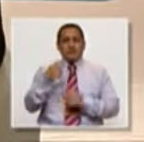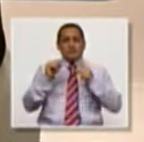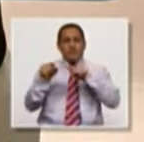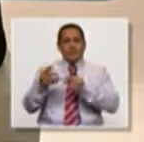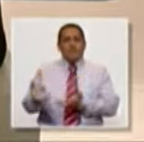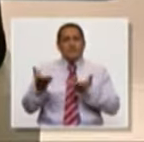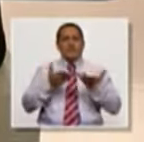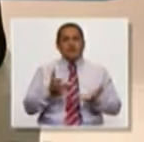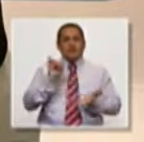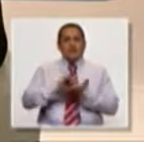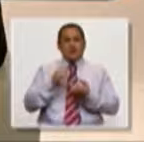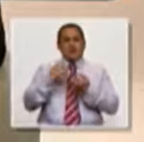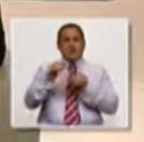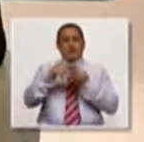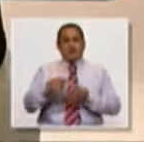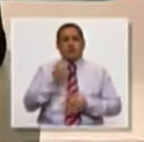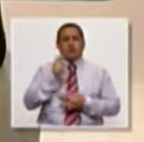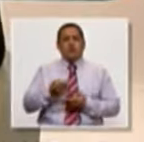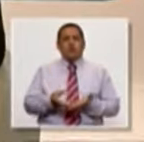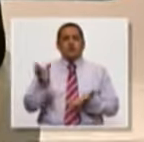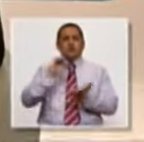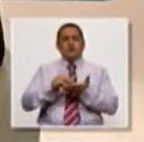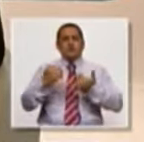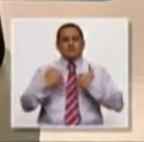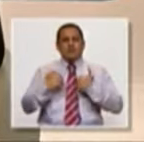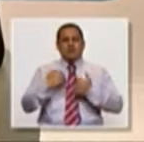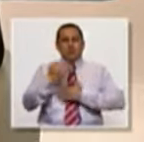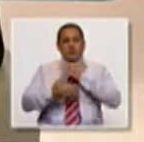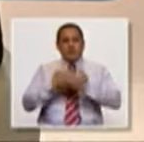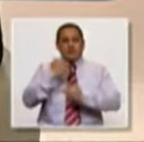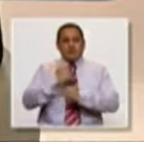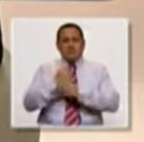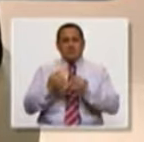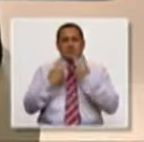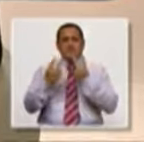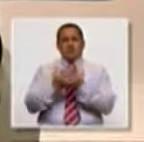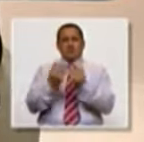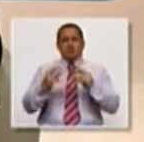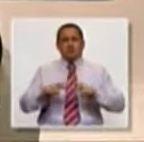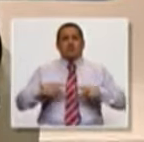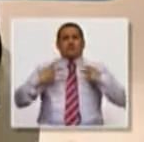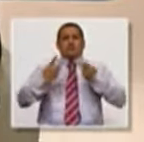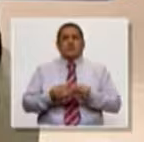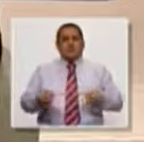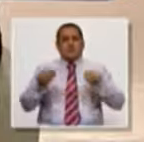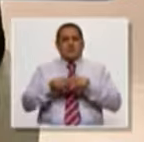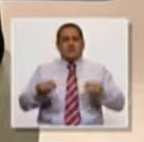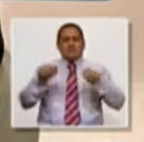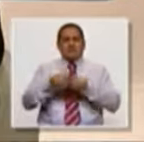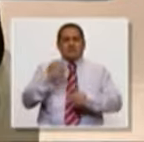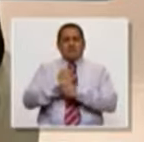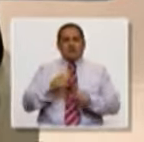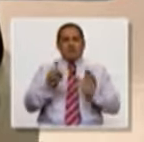ha generado que esos juzgados nuevamente tengan una dinámica en la cual se vean enfrentados con una carga procesal altísima. Es como